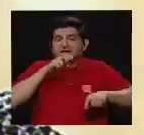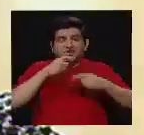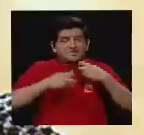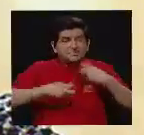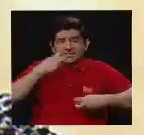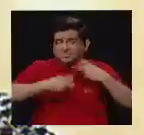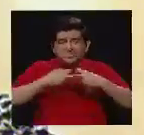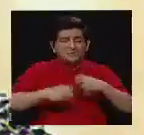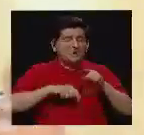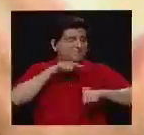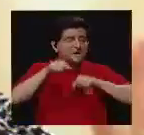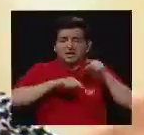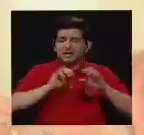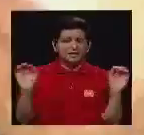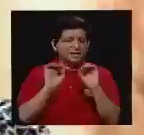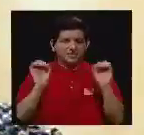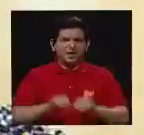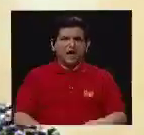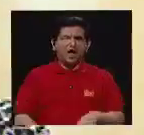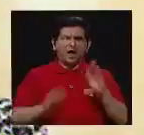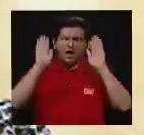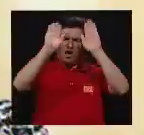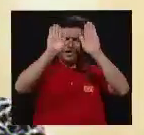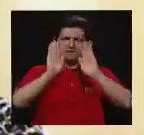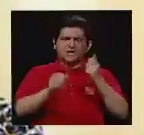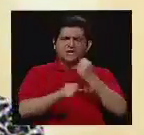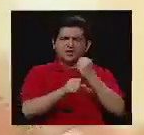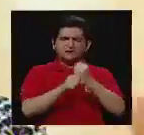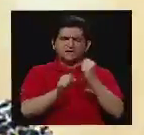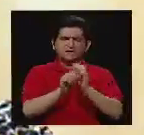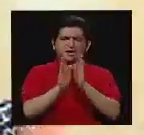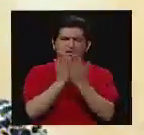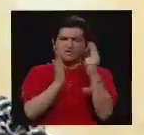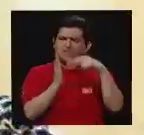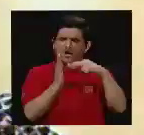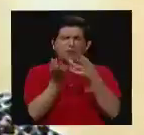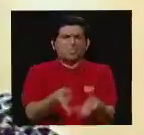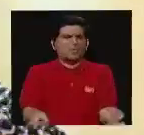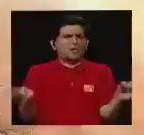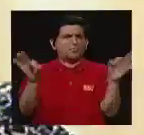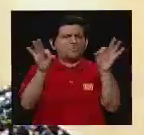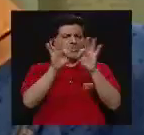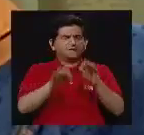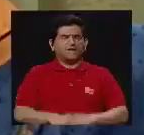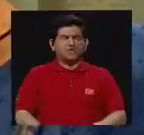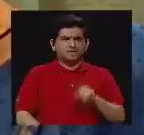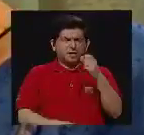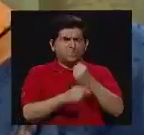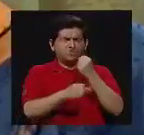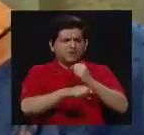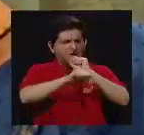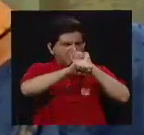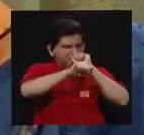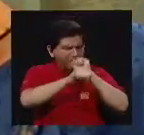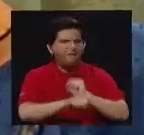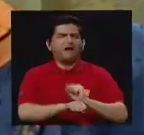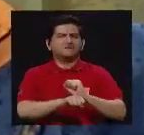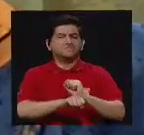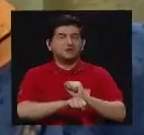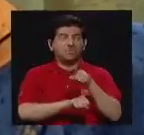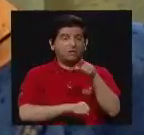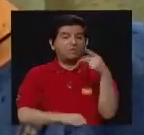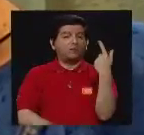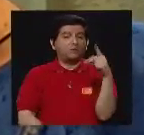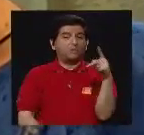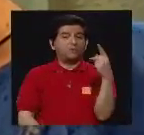crítica, porque se asumen como grandes obras literarias, como muy importantes, como grandes clásicos,